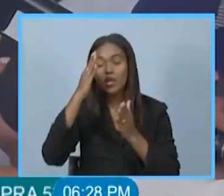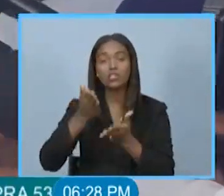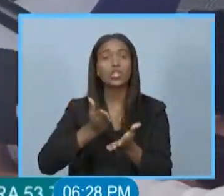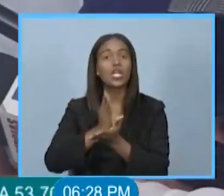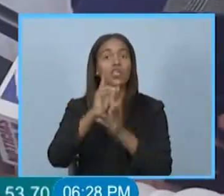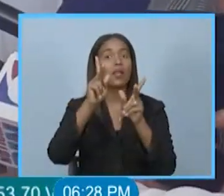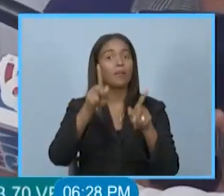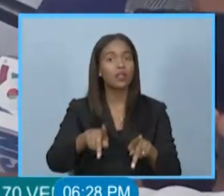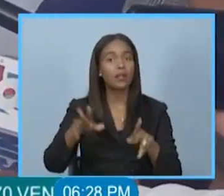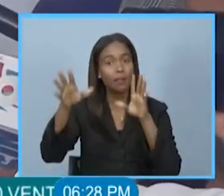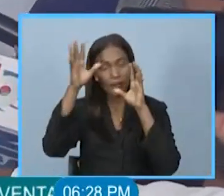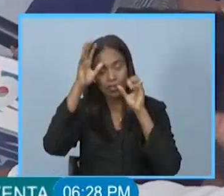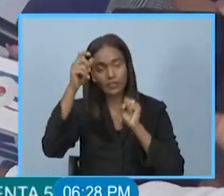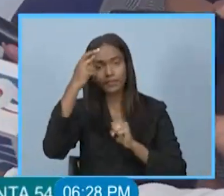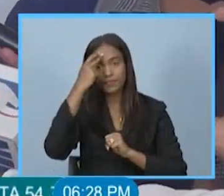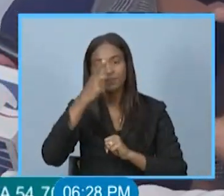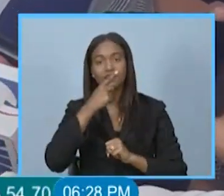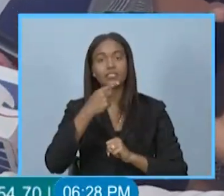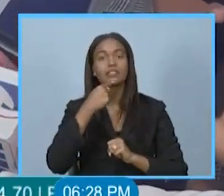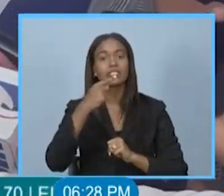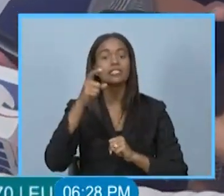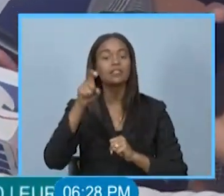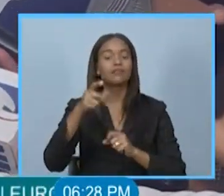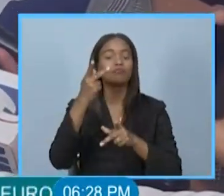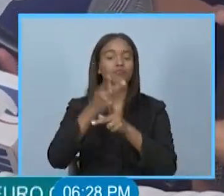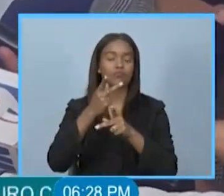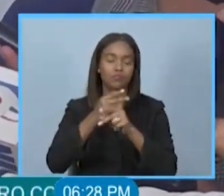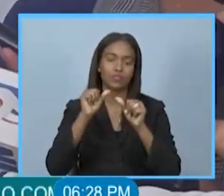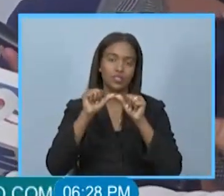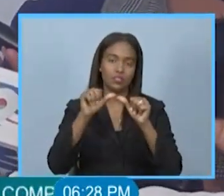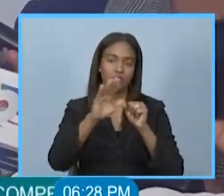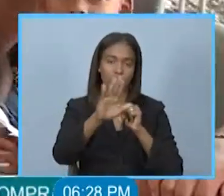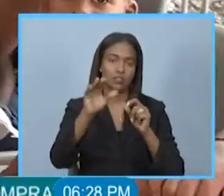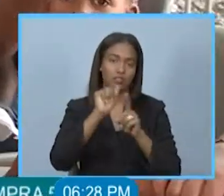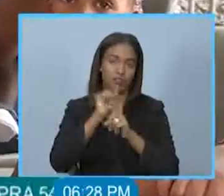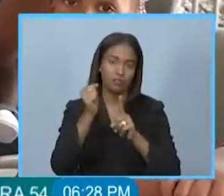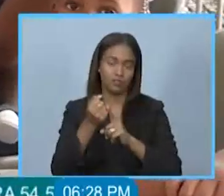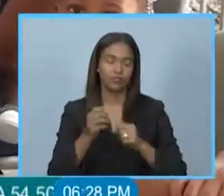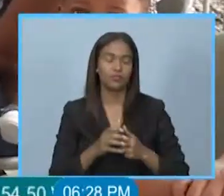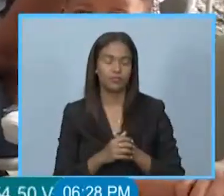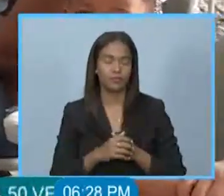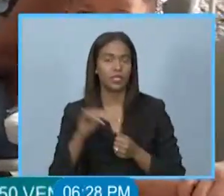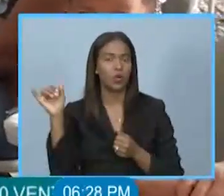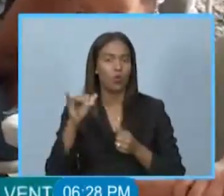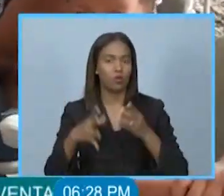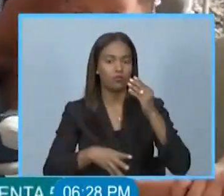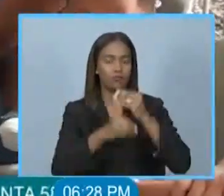humano y el presidente de la república ha dicho que se preserve cada uno de esta situación